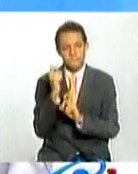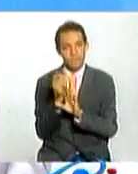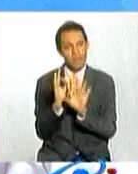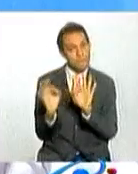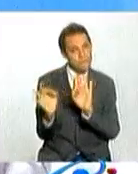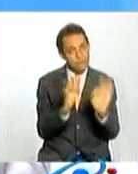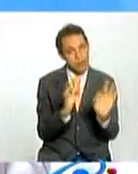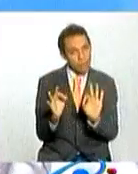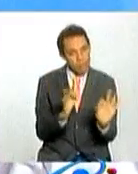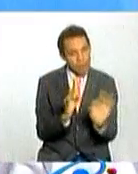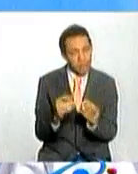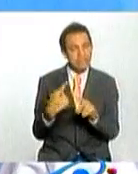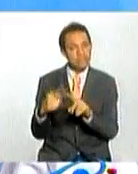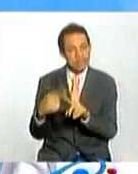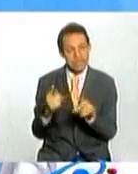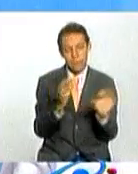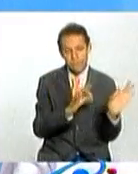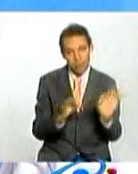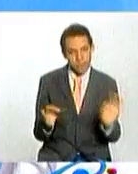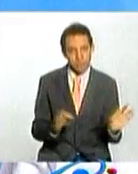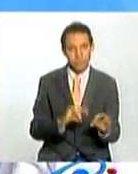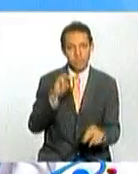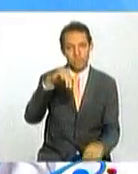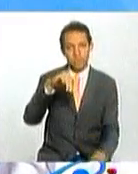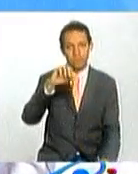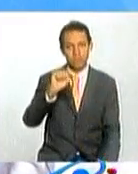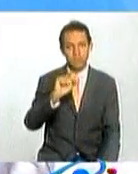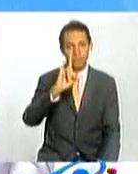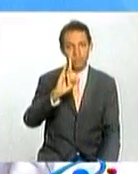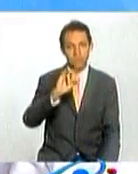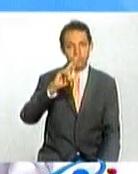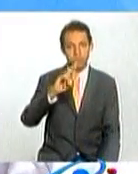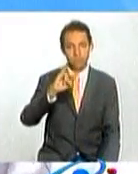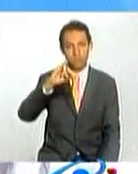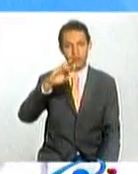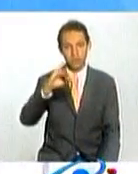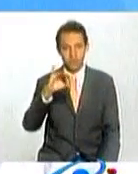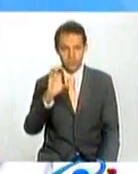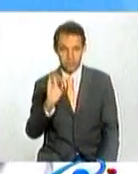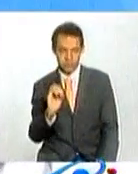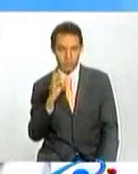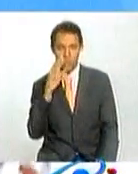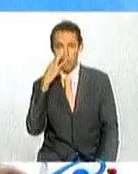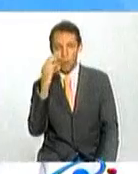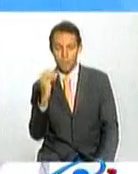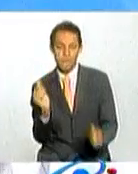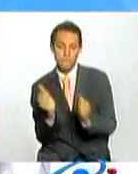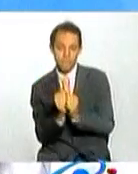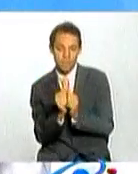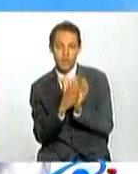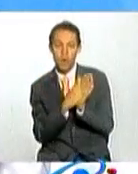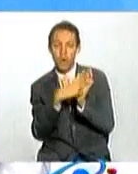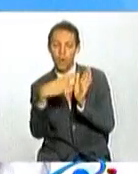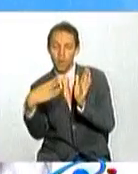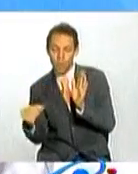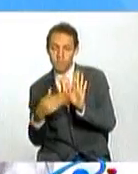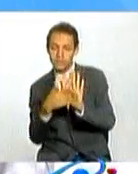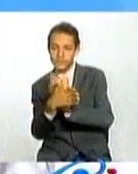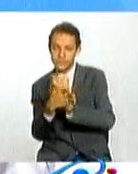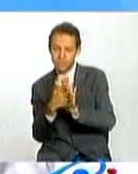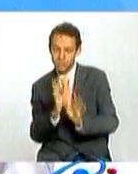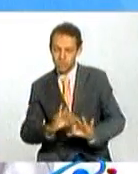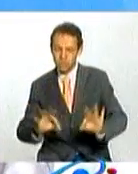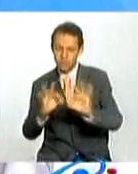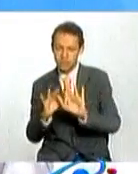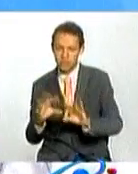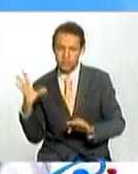píldora de optimismo estaremos con el doctor Mauricio Rojas Barreto para que ustedes vean ese comparativo, esa importancia del por qué